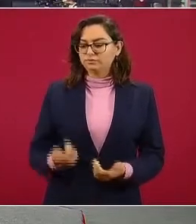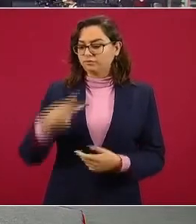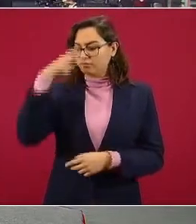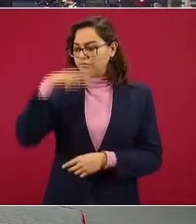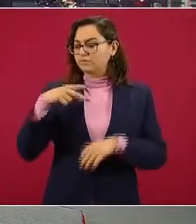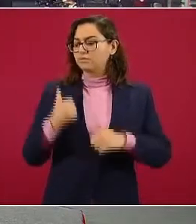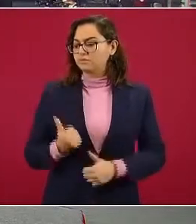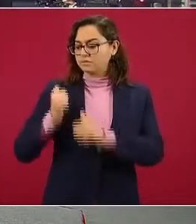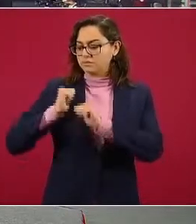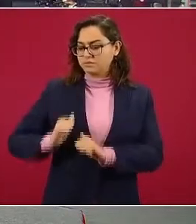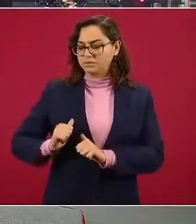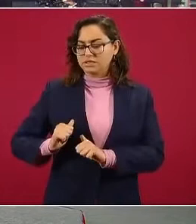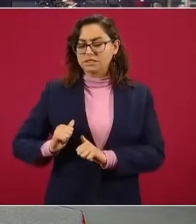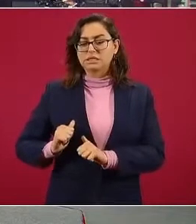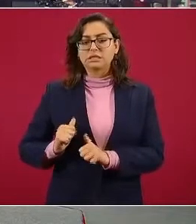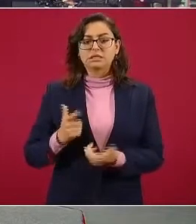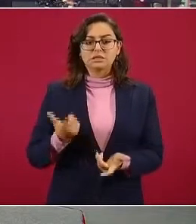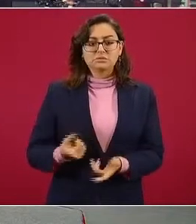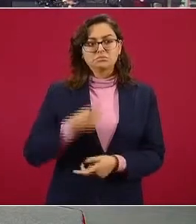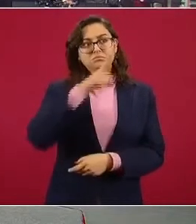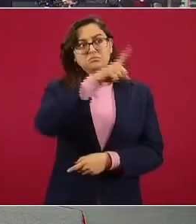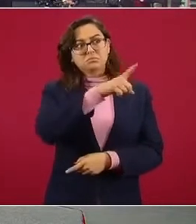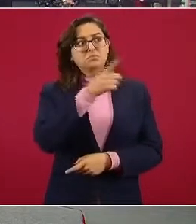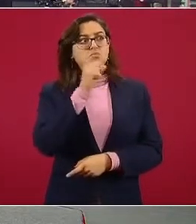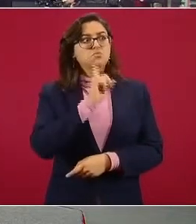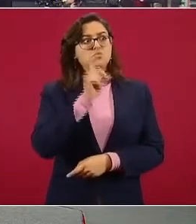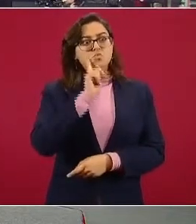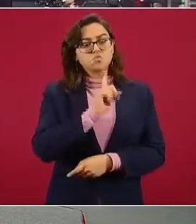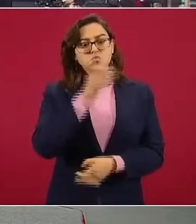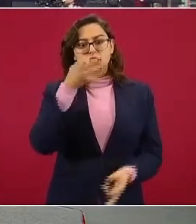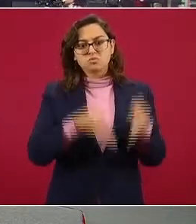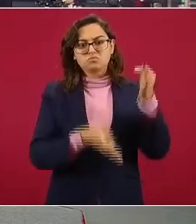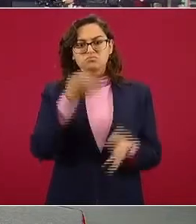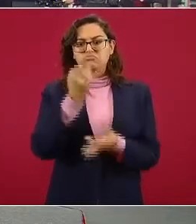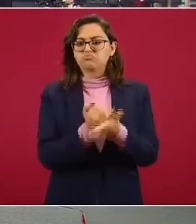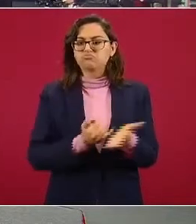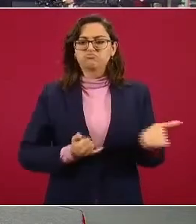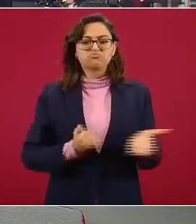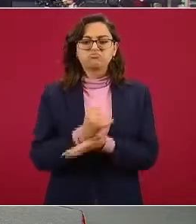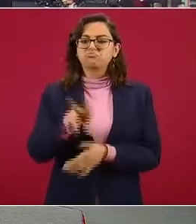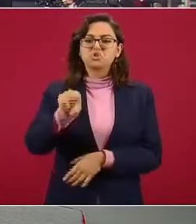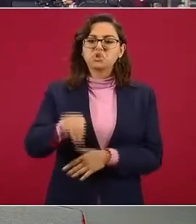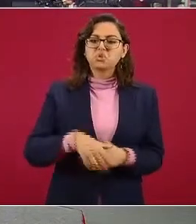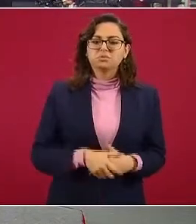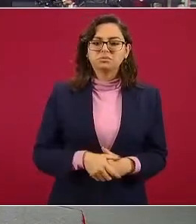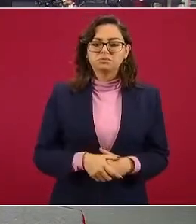de que pues la jueza no vaya a desestimar